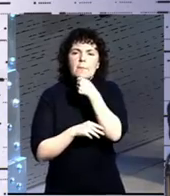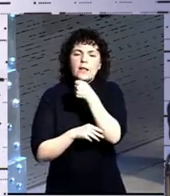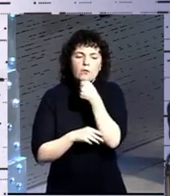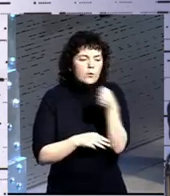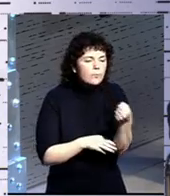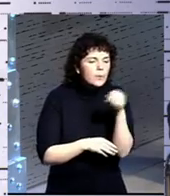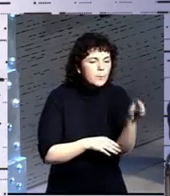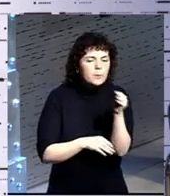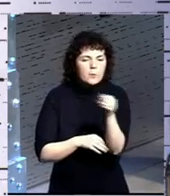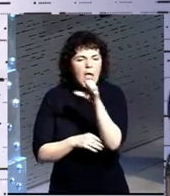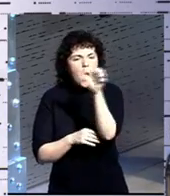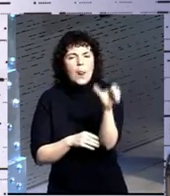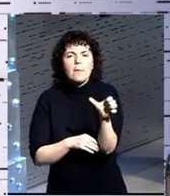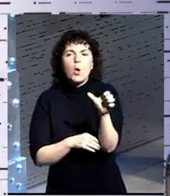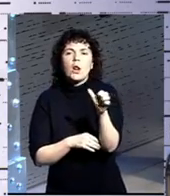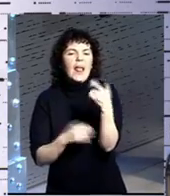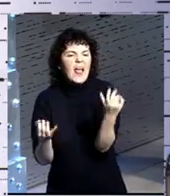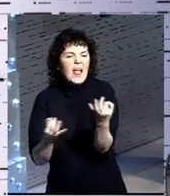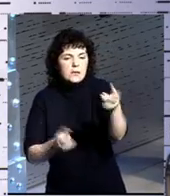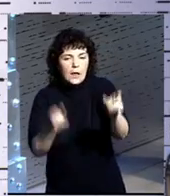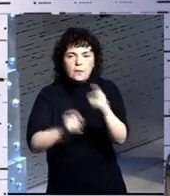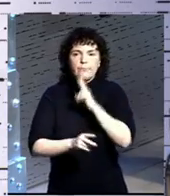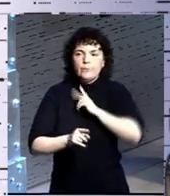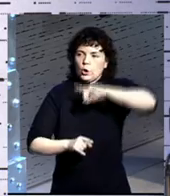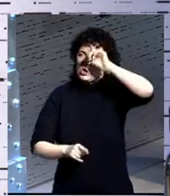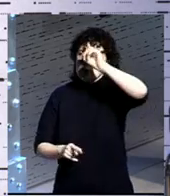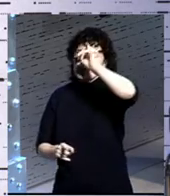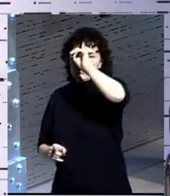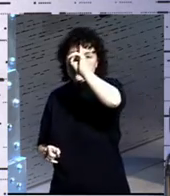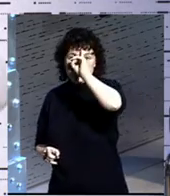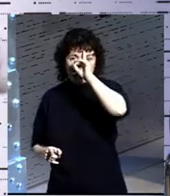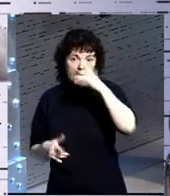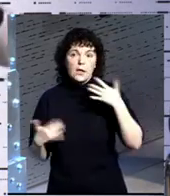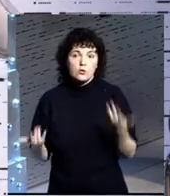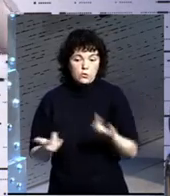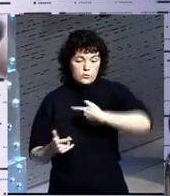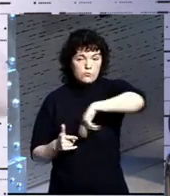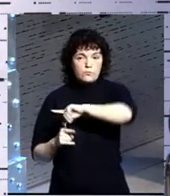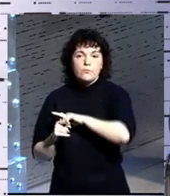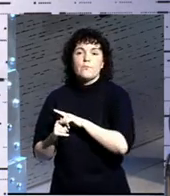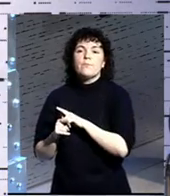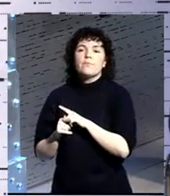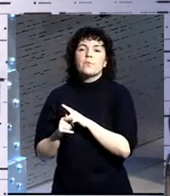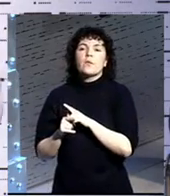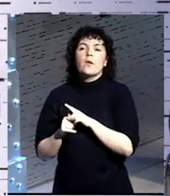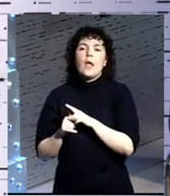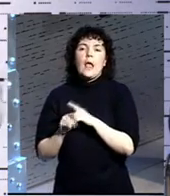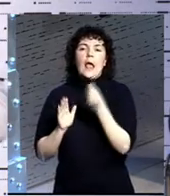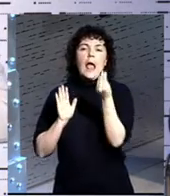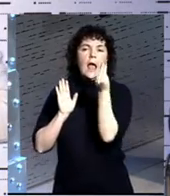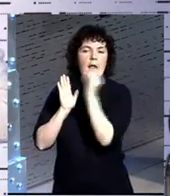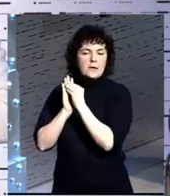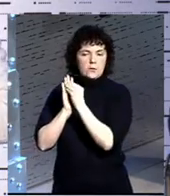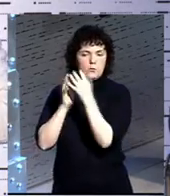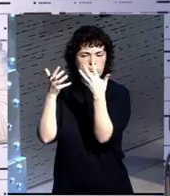qué es el Euribor y mucha gente no lo sabía. No sabía qué era el Euribor. Entonces pusimos un artículo enorme con